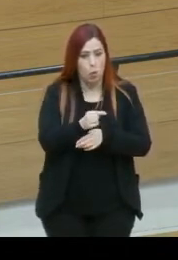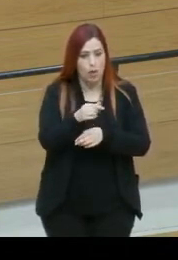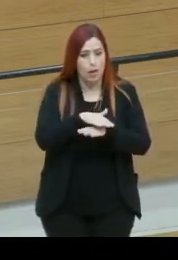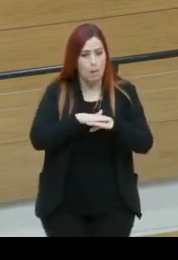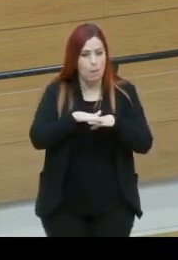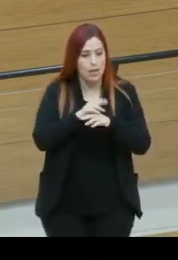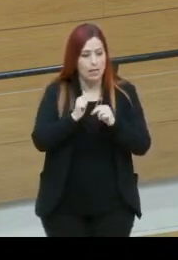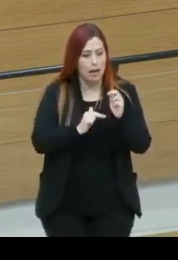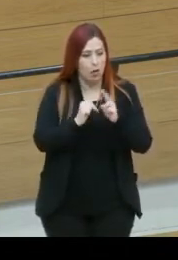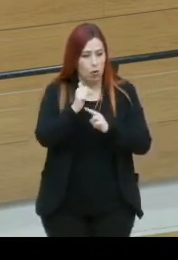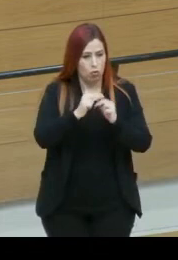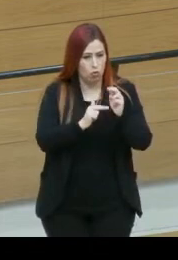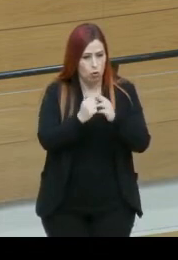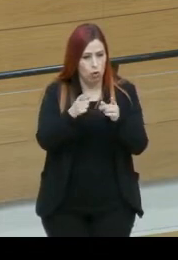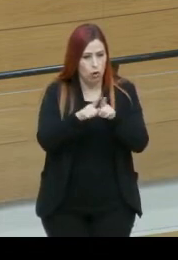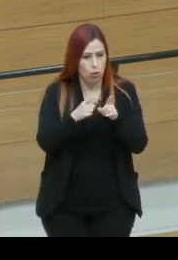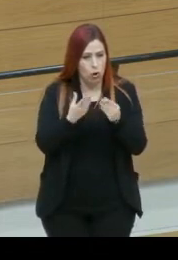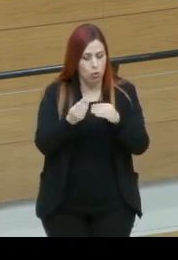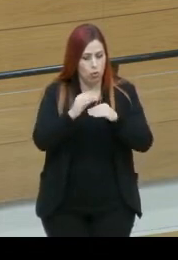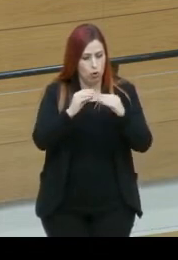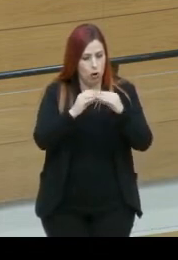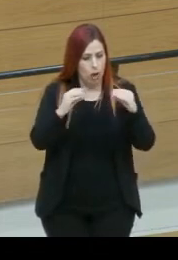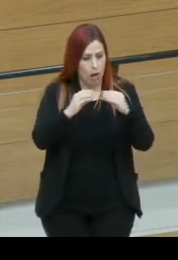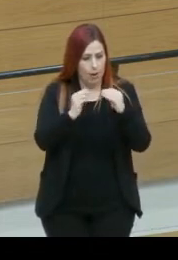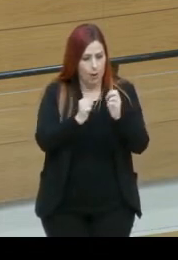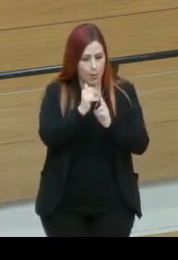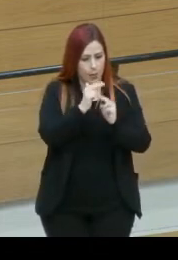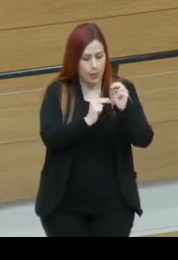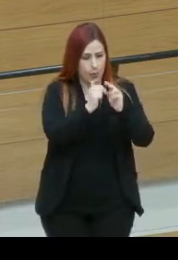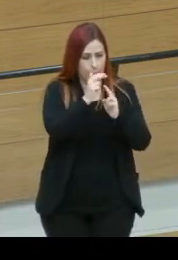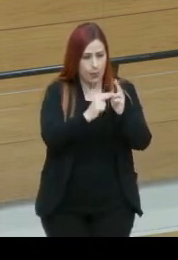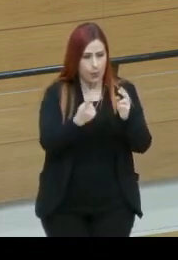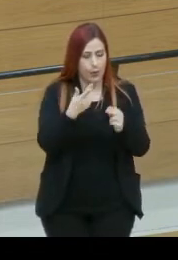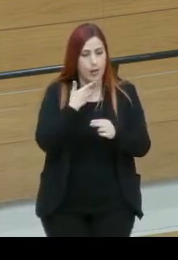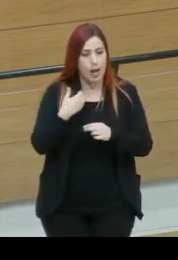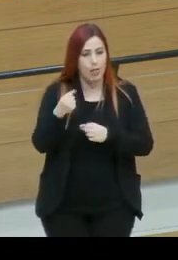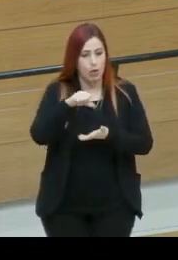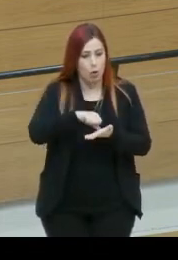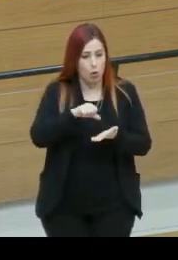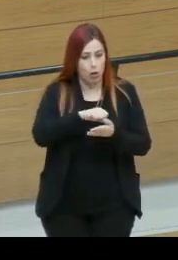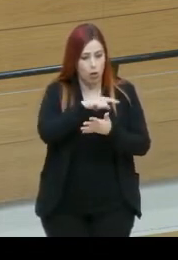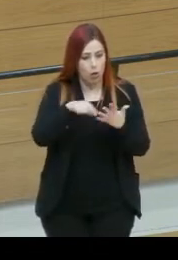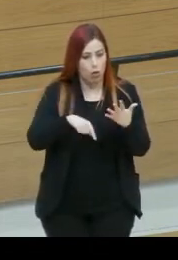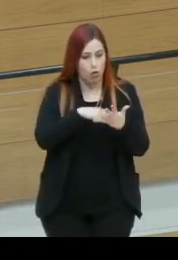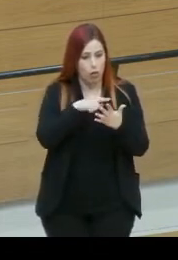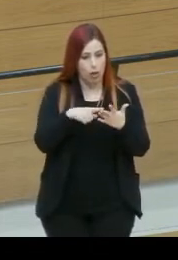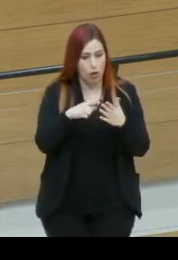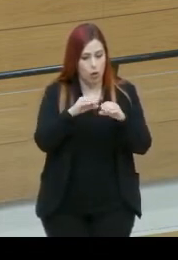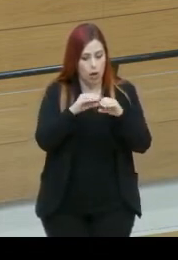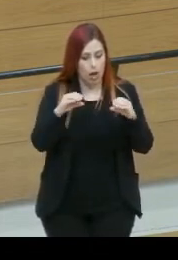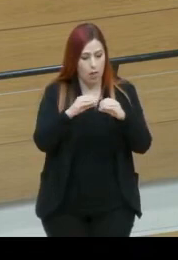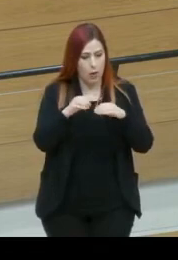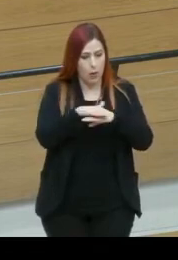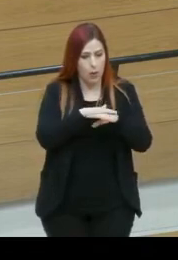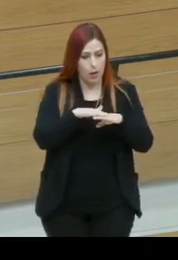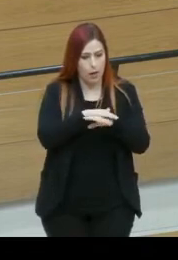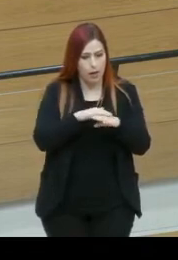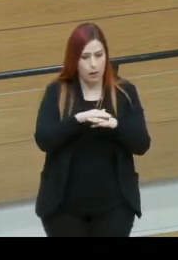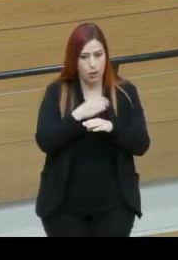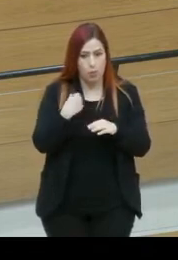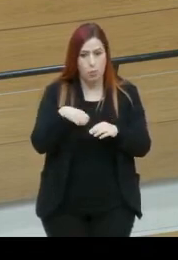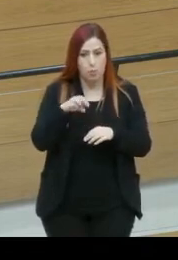¿vale? Pues es como tener muchos ladrillos diferentes. En el caso de los ácidos nucleicos tenemos 5 ladrillos básicos, en el caso de los péptidos